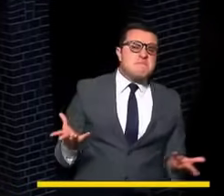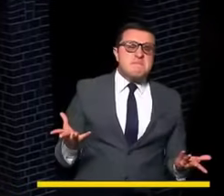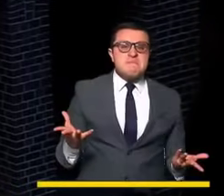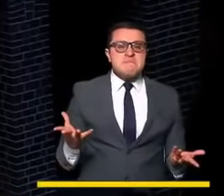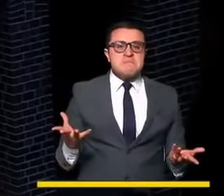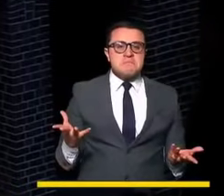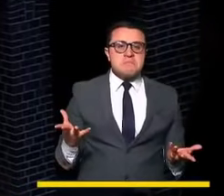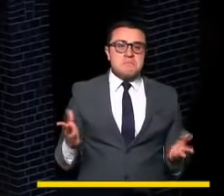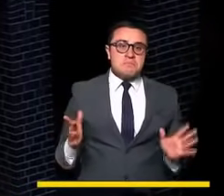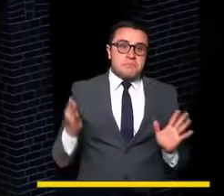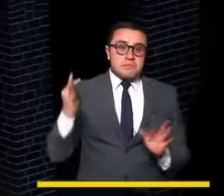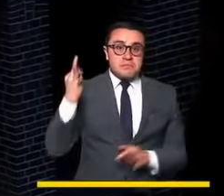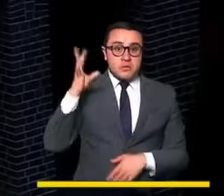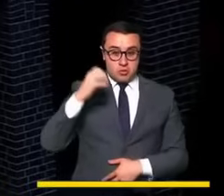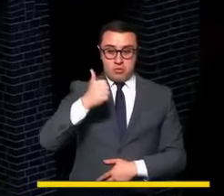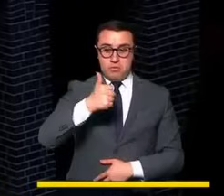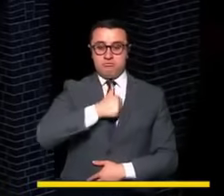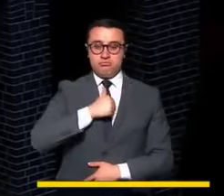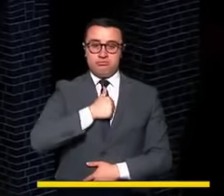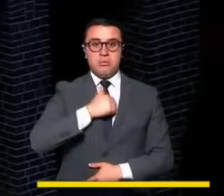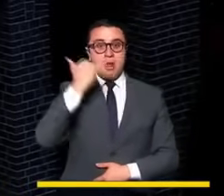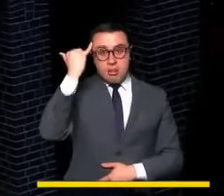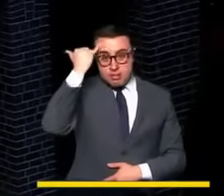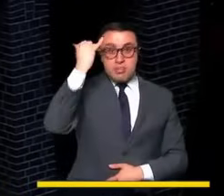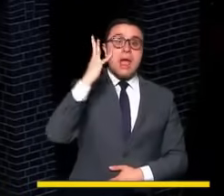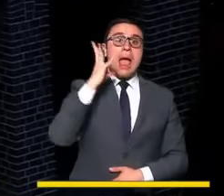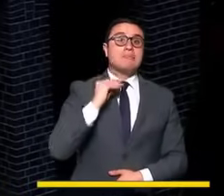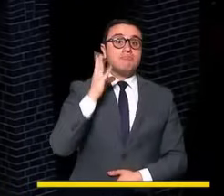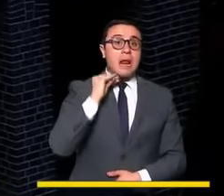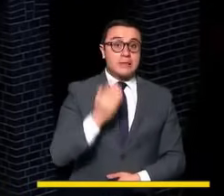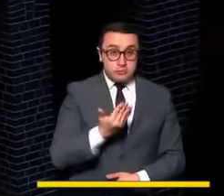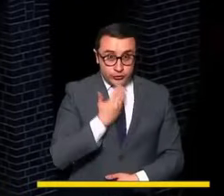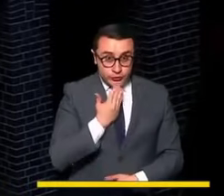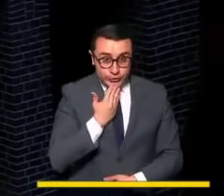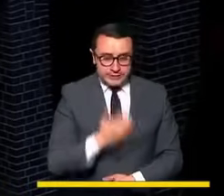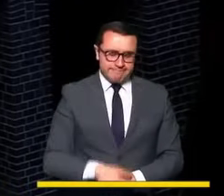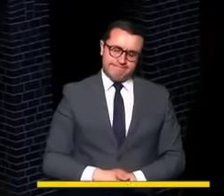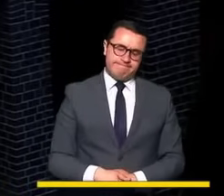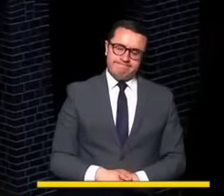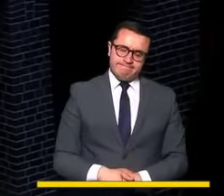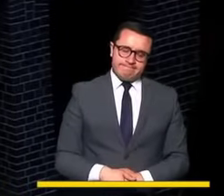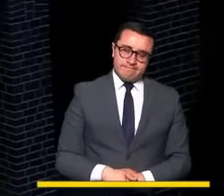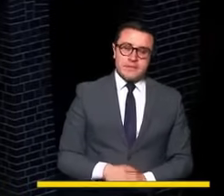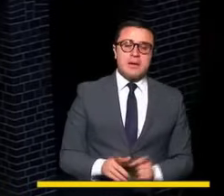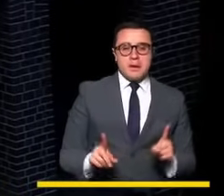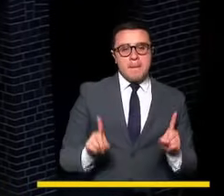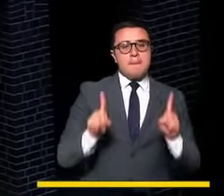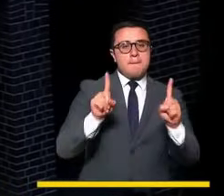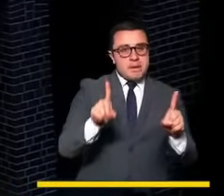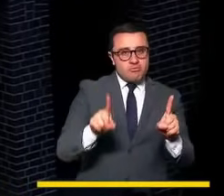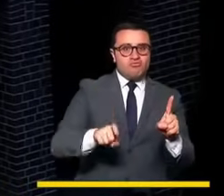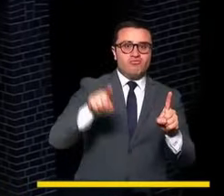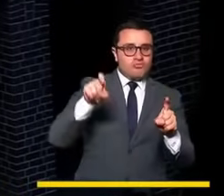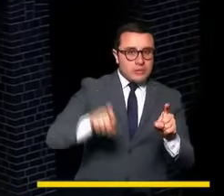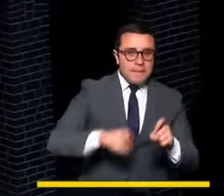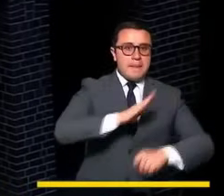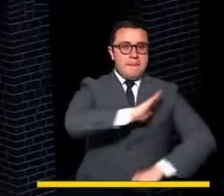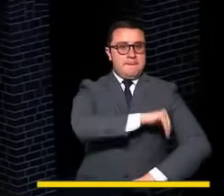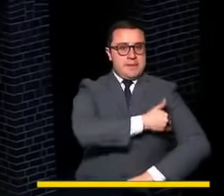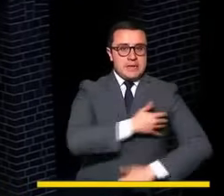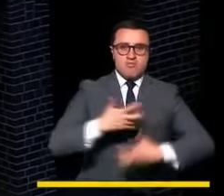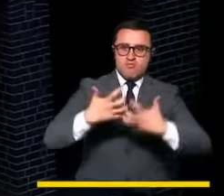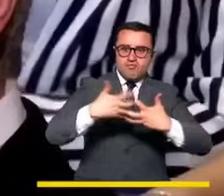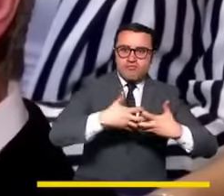Pues de pronto desde nosotros mismos no hay la experiencia suficiente, pero es lo que tiene que mover el Ministerio de